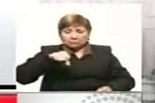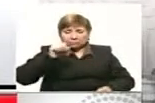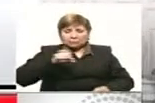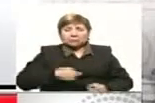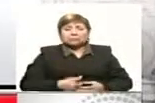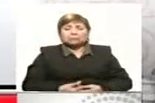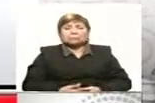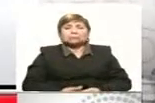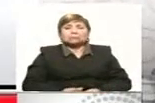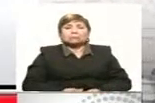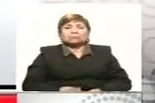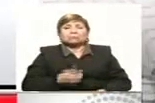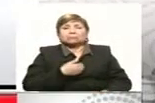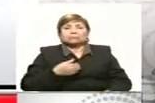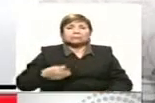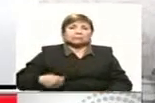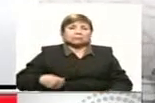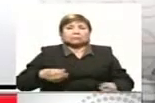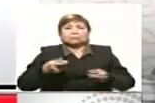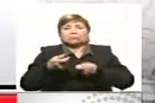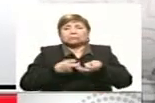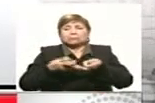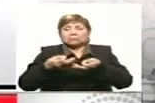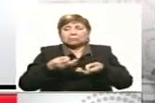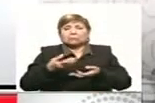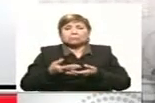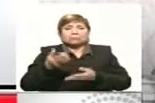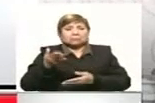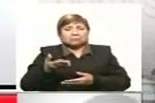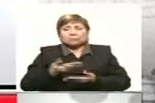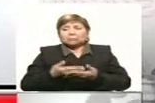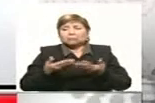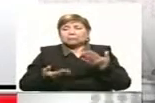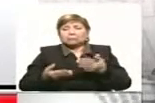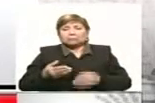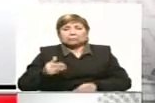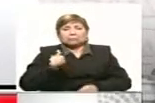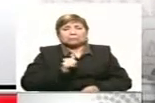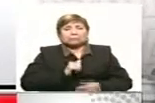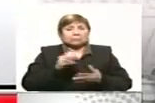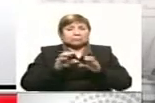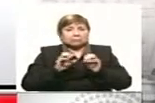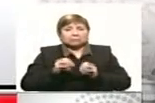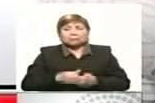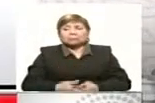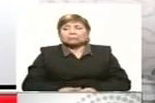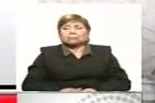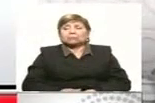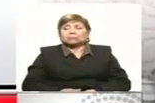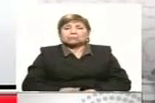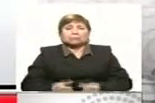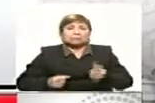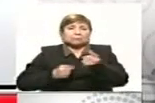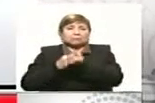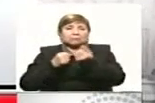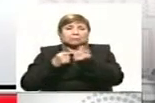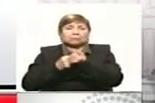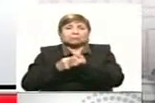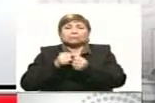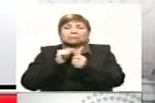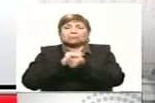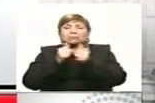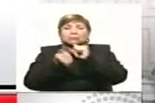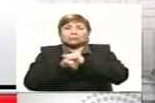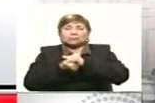desde el Ministerio de Economía y Finanzas estamos interesados este año y el próximo en tratar de apoyar